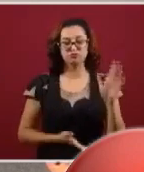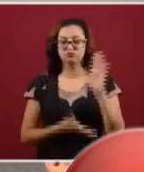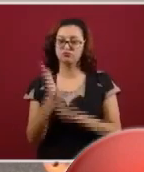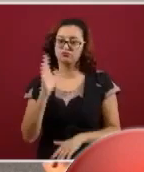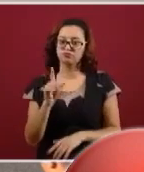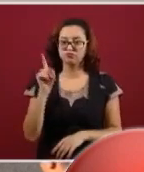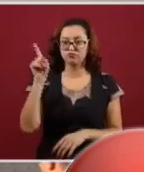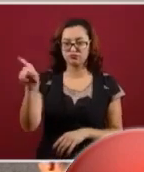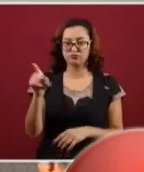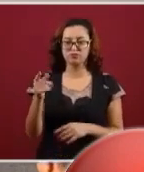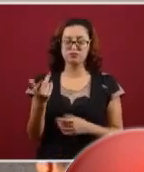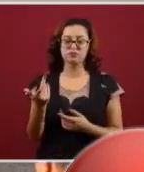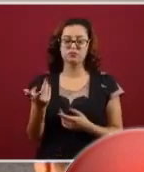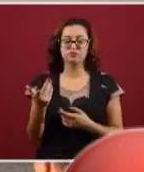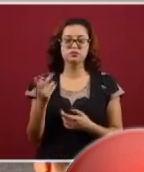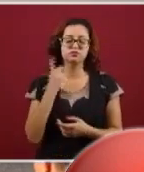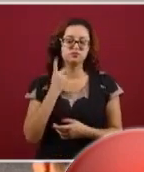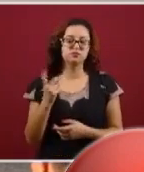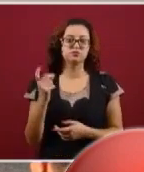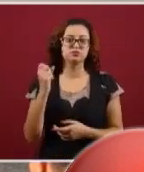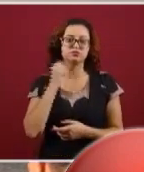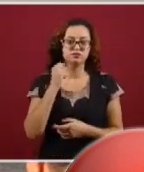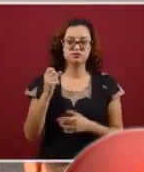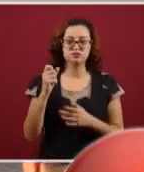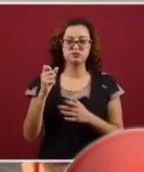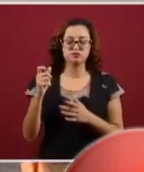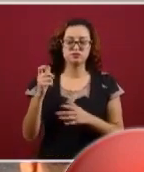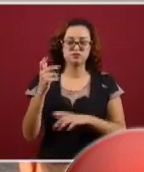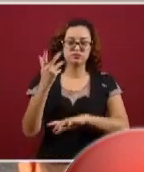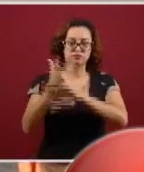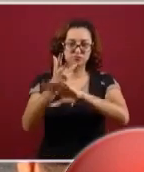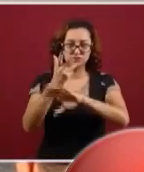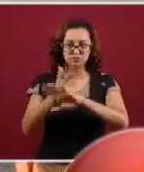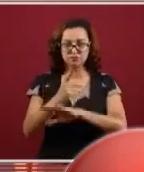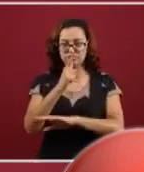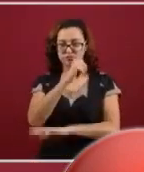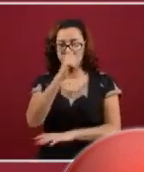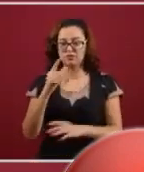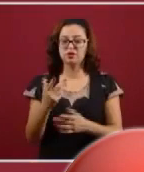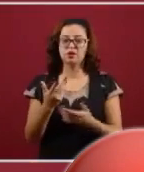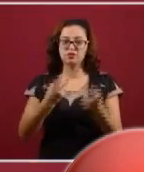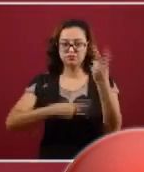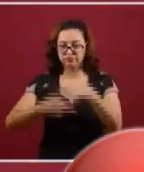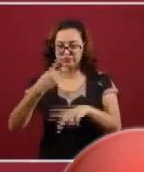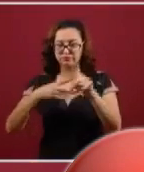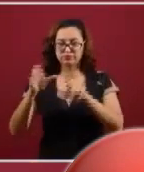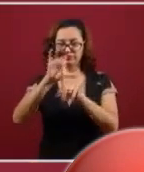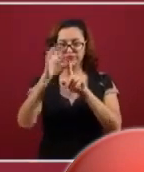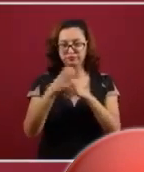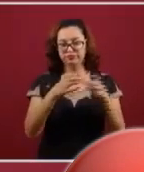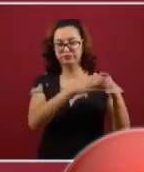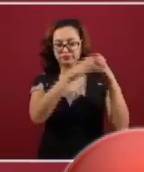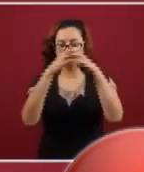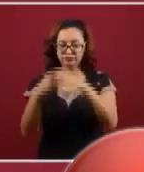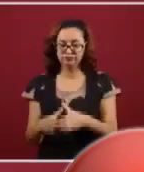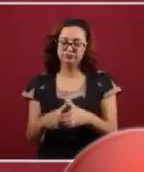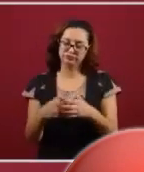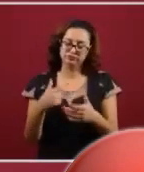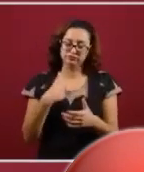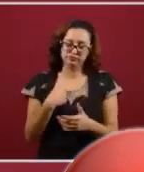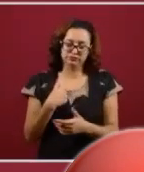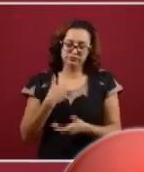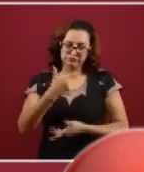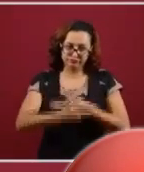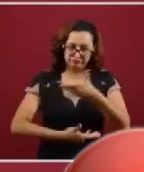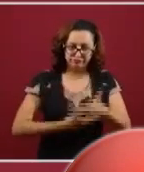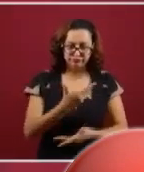comisión de legisladores de Estados Unidos y tengo que viajar